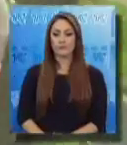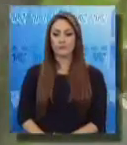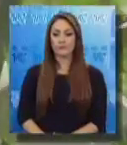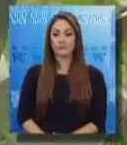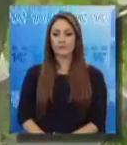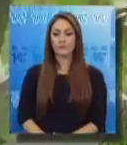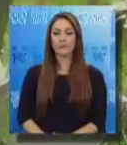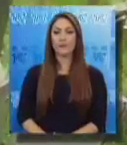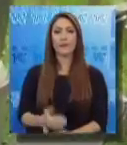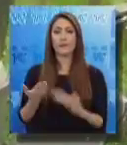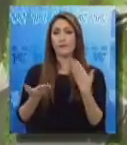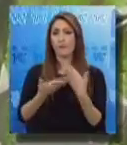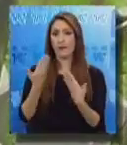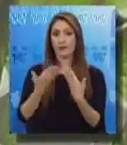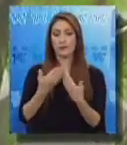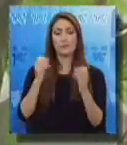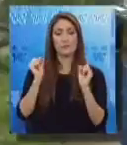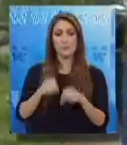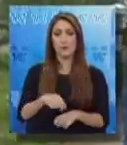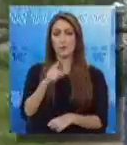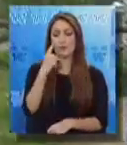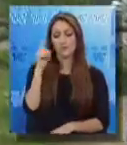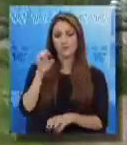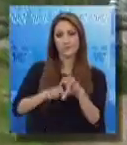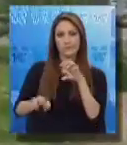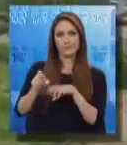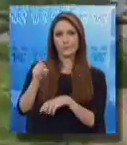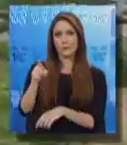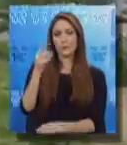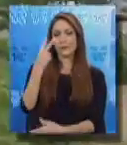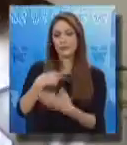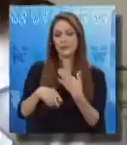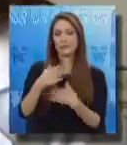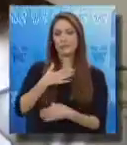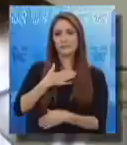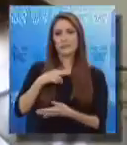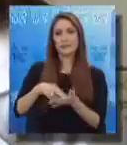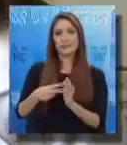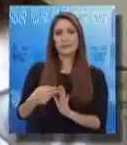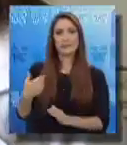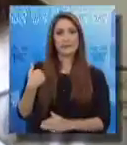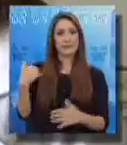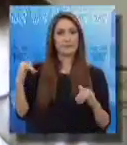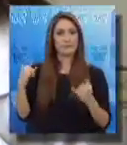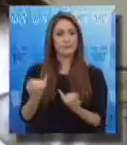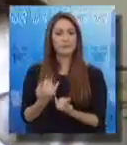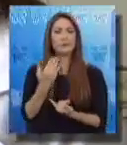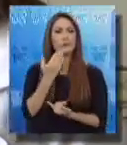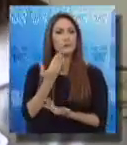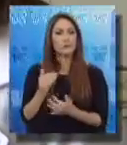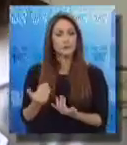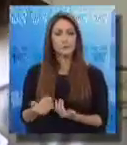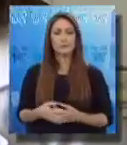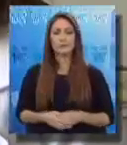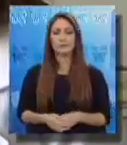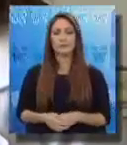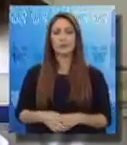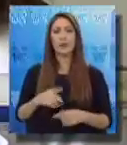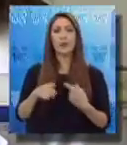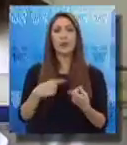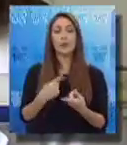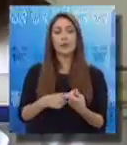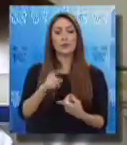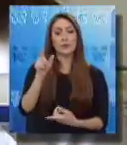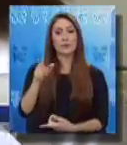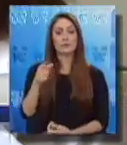Existe una manera sencilla de identificar un posible problema de desnutrición en sus hijos. Es importante para los padres y madres, al momento de vestir a su